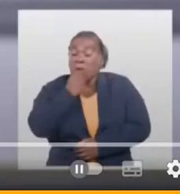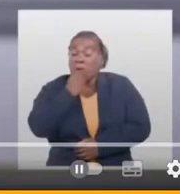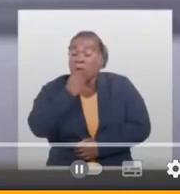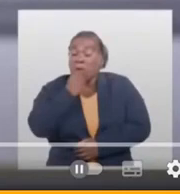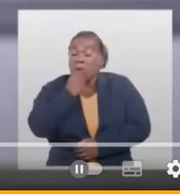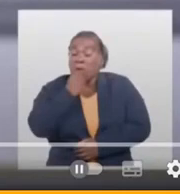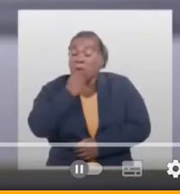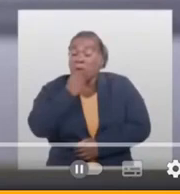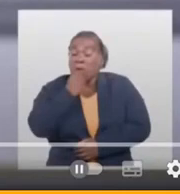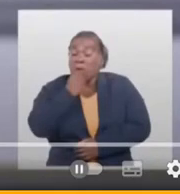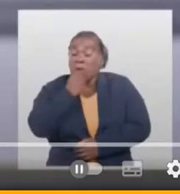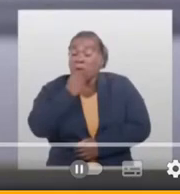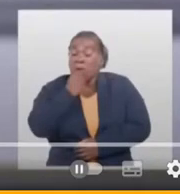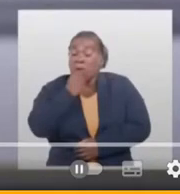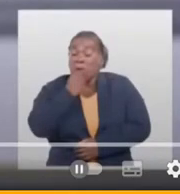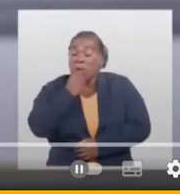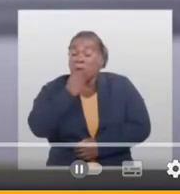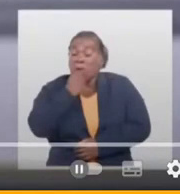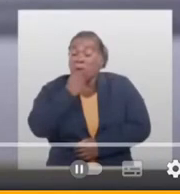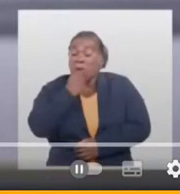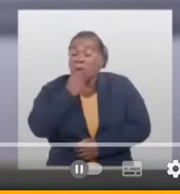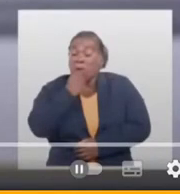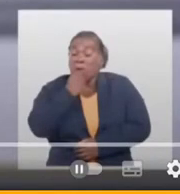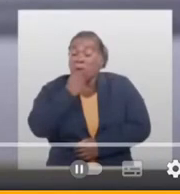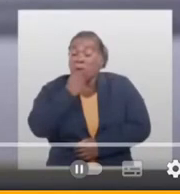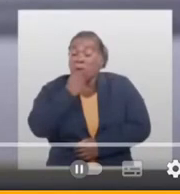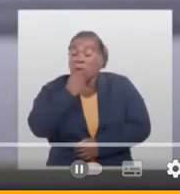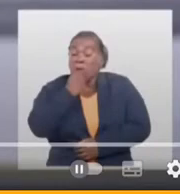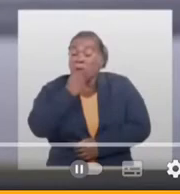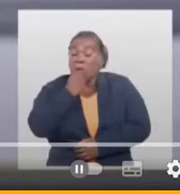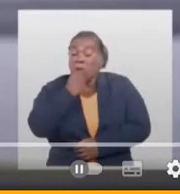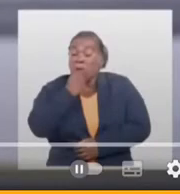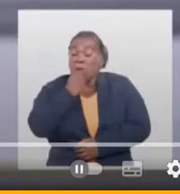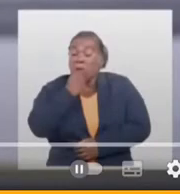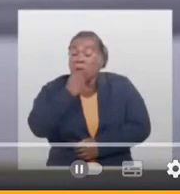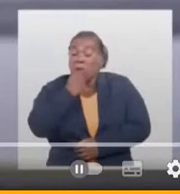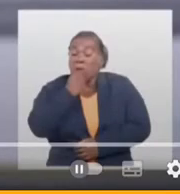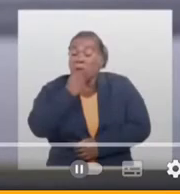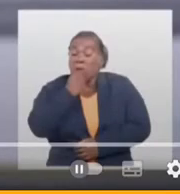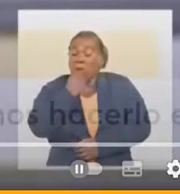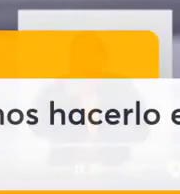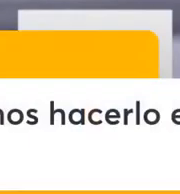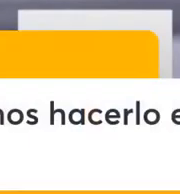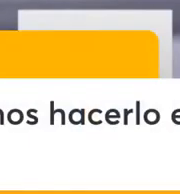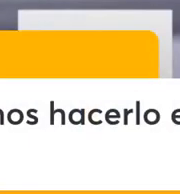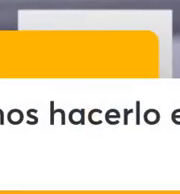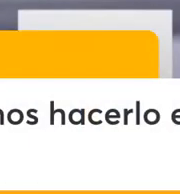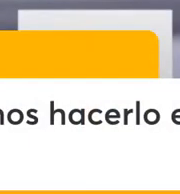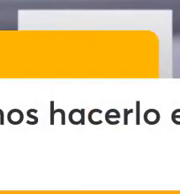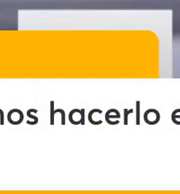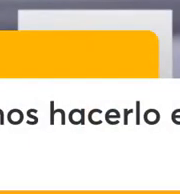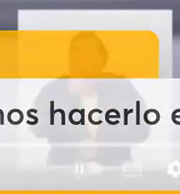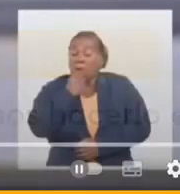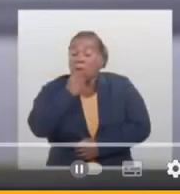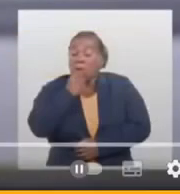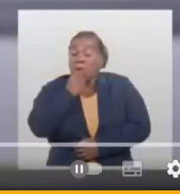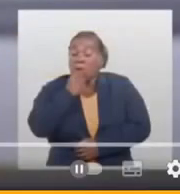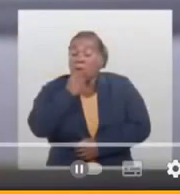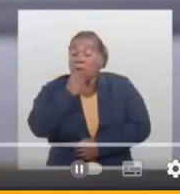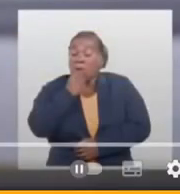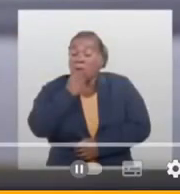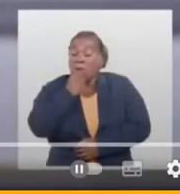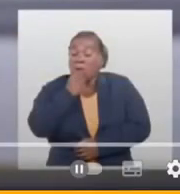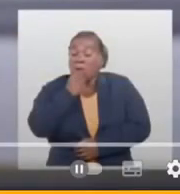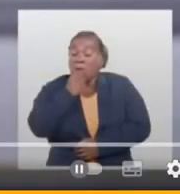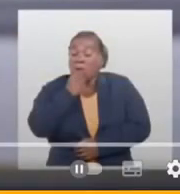no tiene solución. Pero está más sofisticado. ¿Okay? Mamá, el realidad, porque la pechita nueva, o sea, ¿cómo se